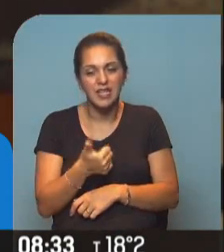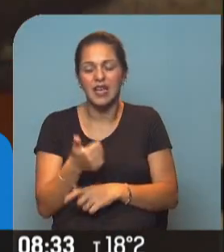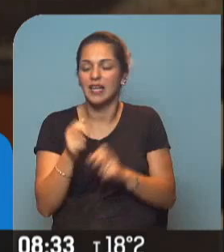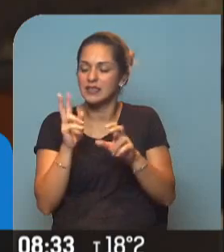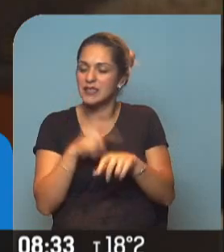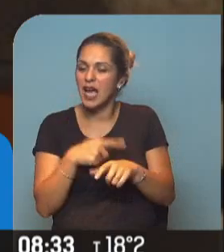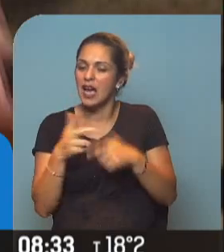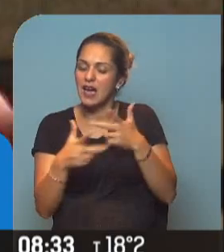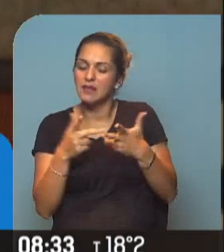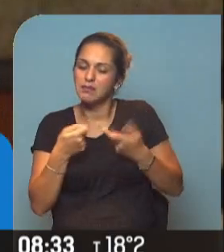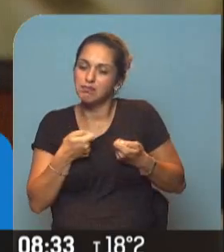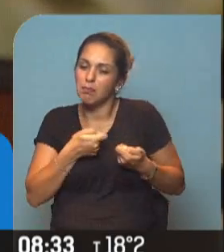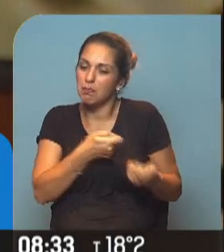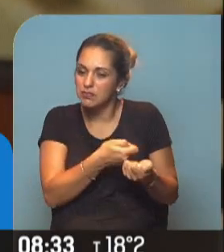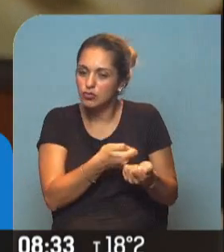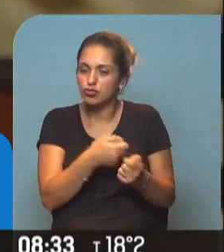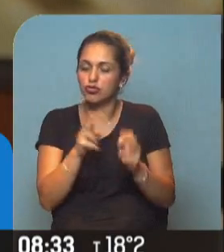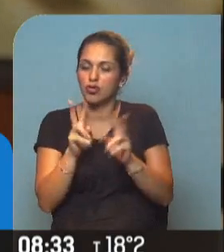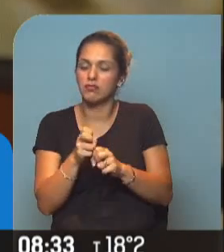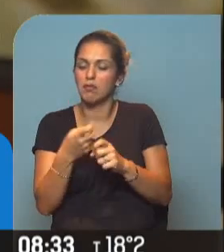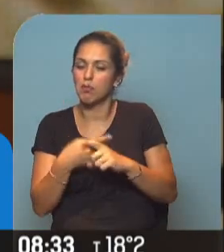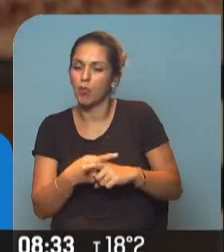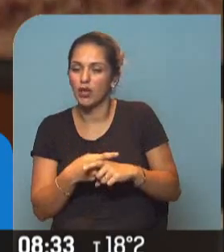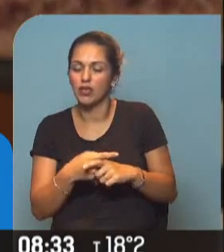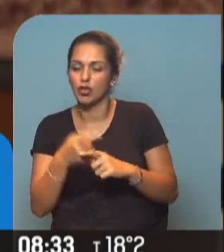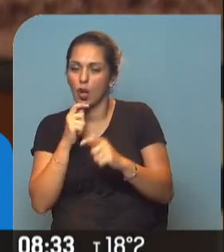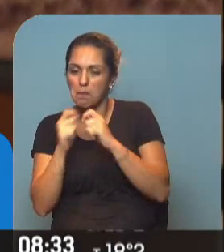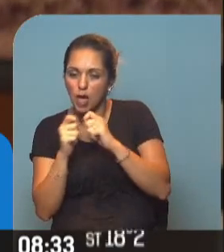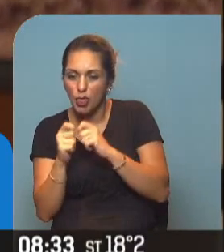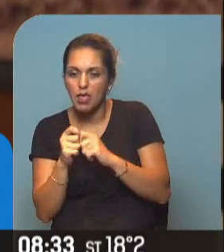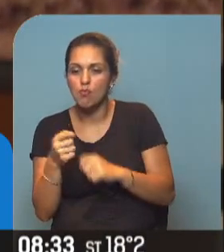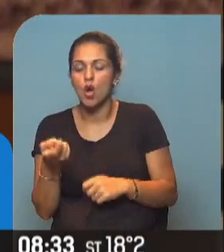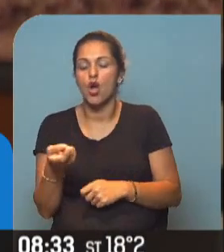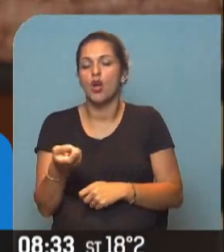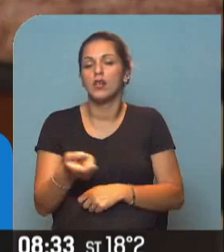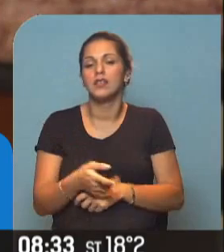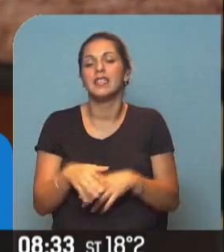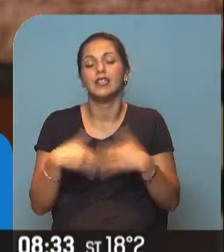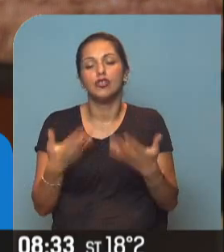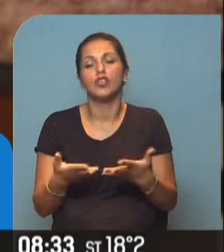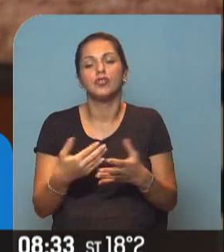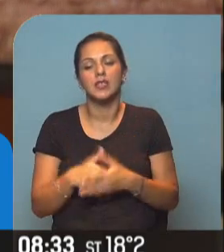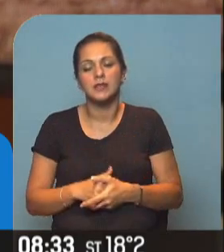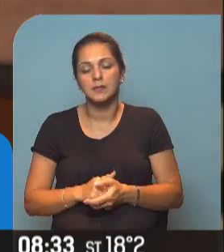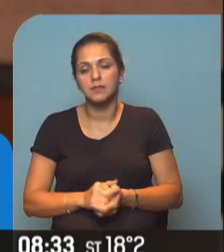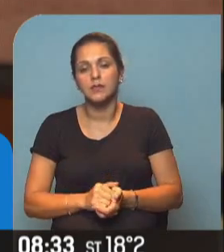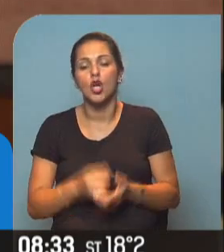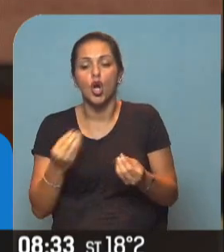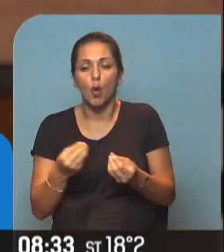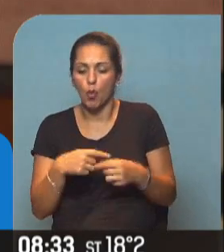había una presión hacia los políticos había una presión hacia el periodismo en función de cómo